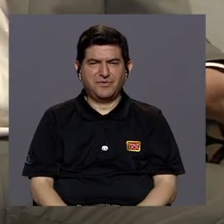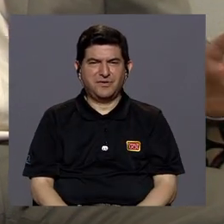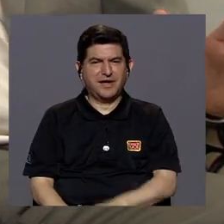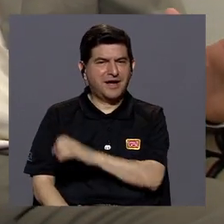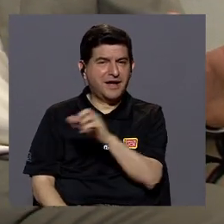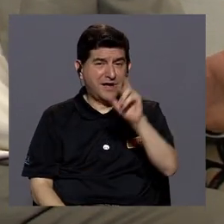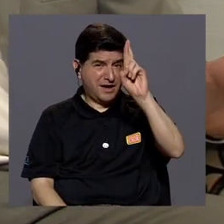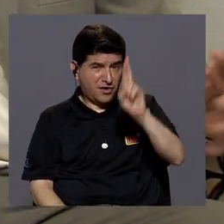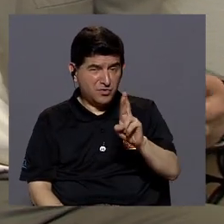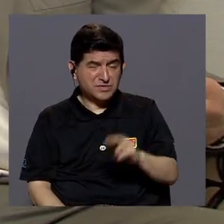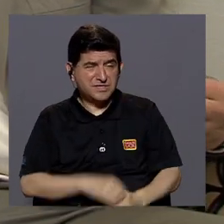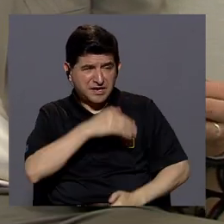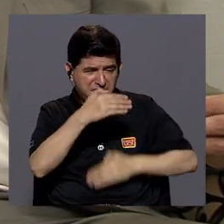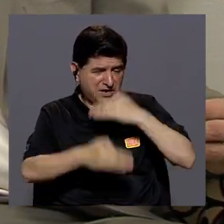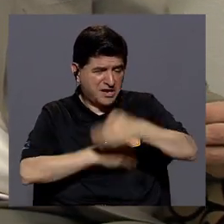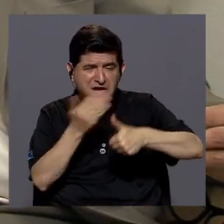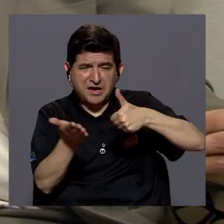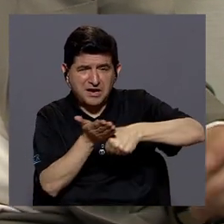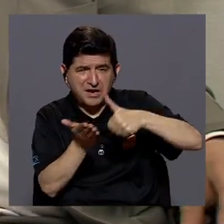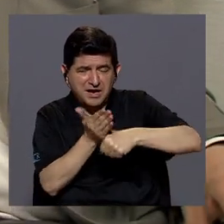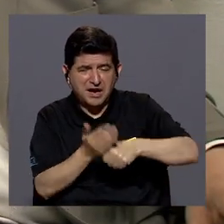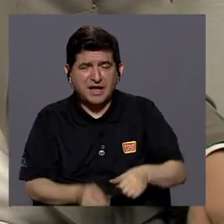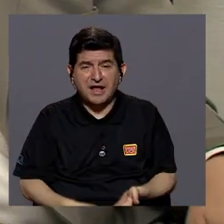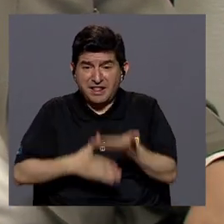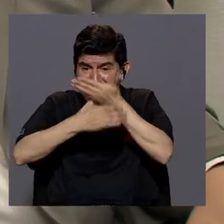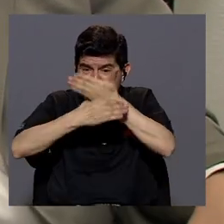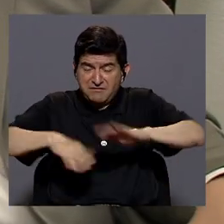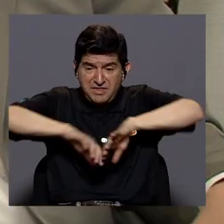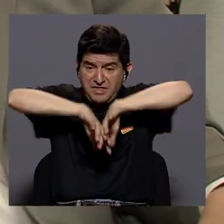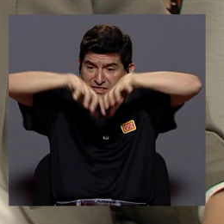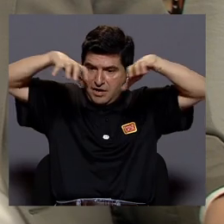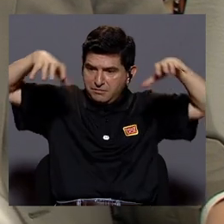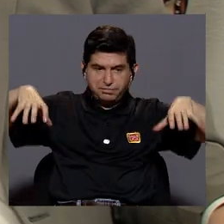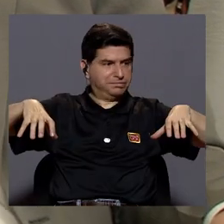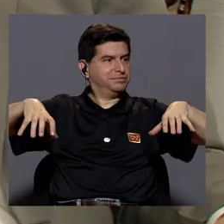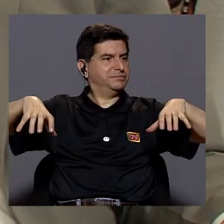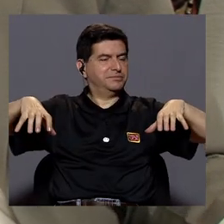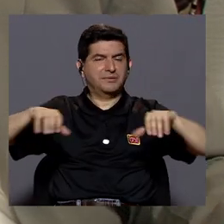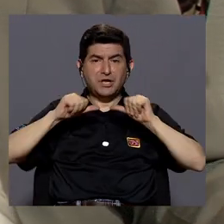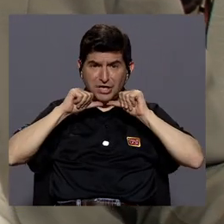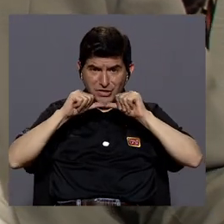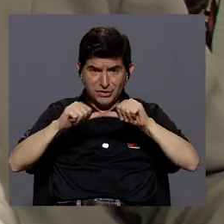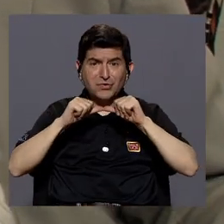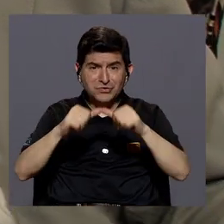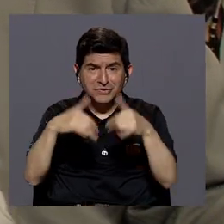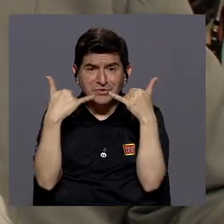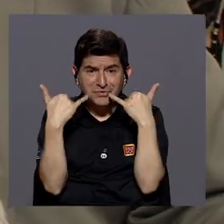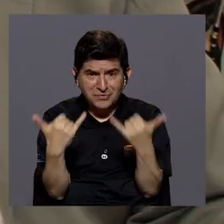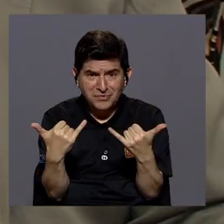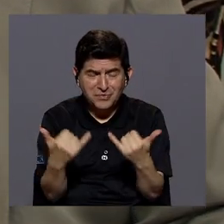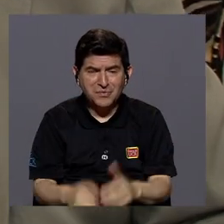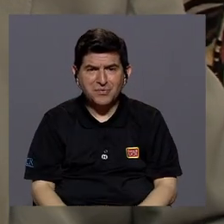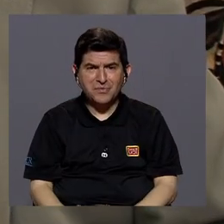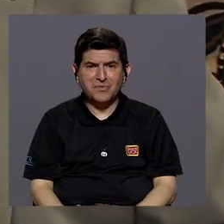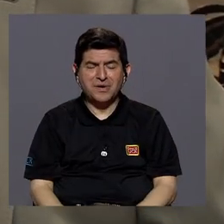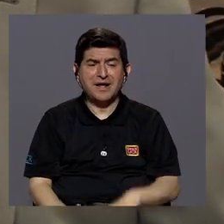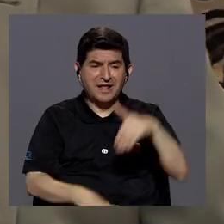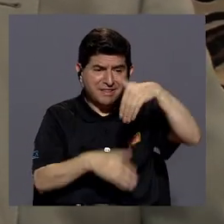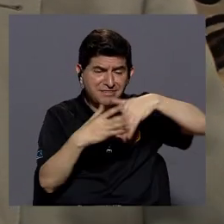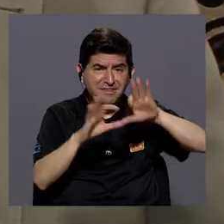Rica que en proceso electoral se polarizó y que hoy sigue viviendo en el seno de las